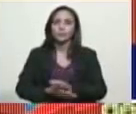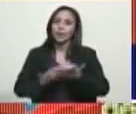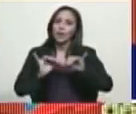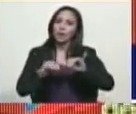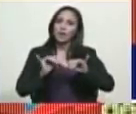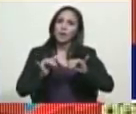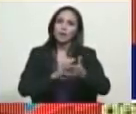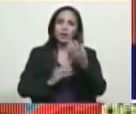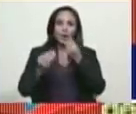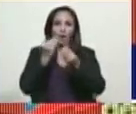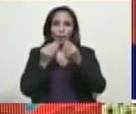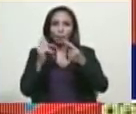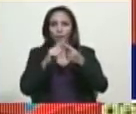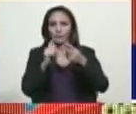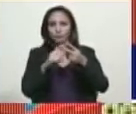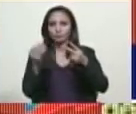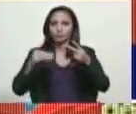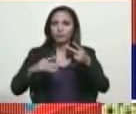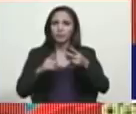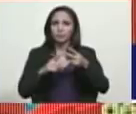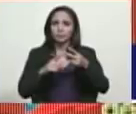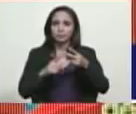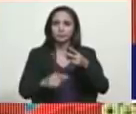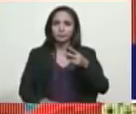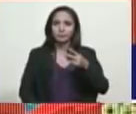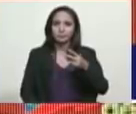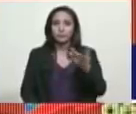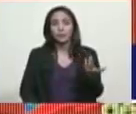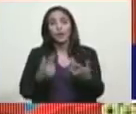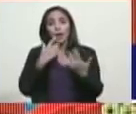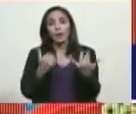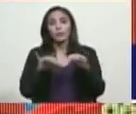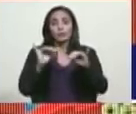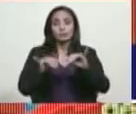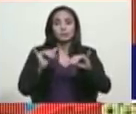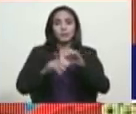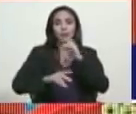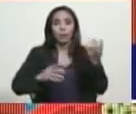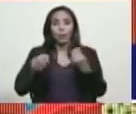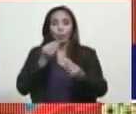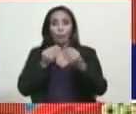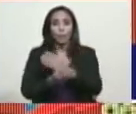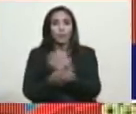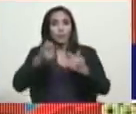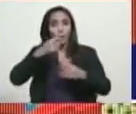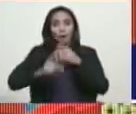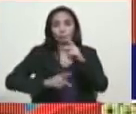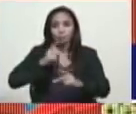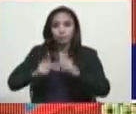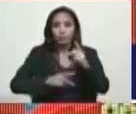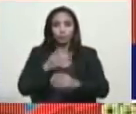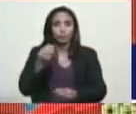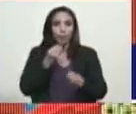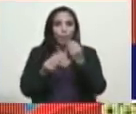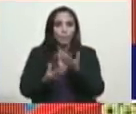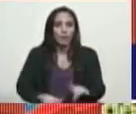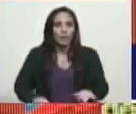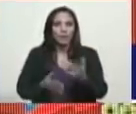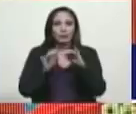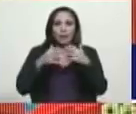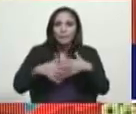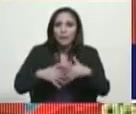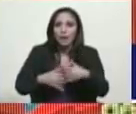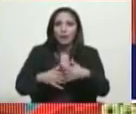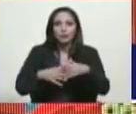ingeniería en alimentos. ¿Cuánto necesitamos ingeniería en alimentos? Para la producción alimentaria, la producción industrial,